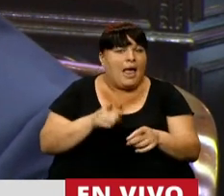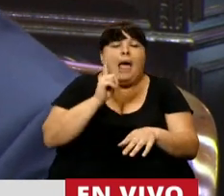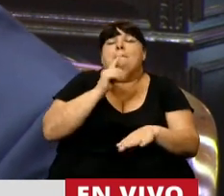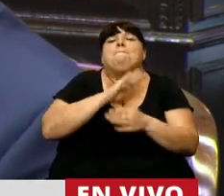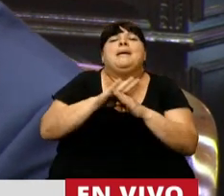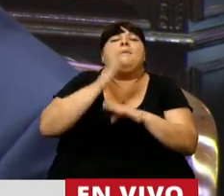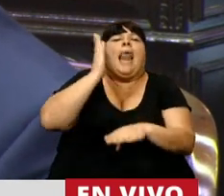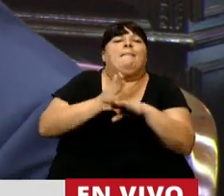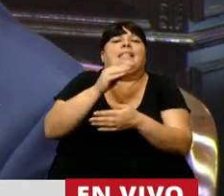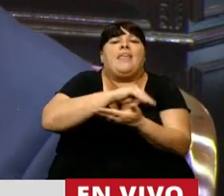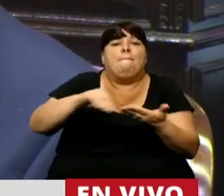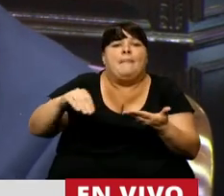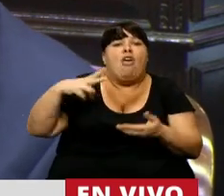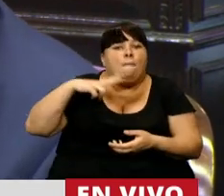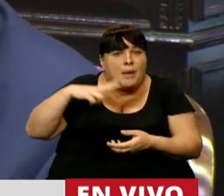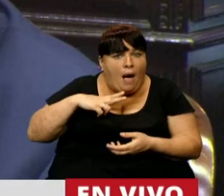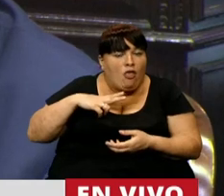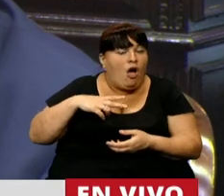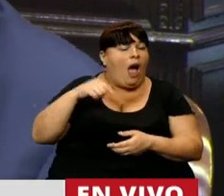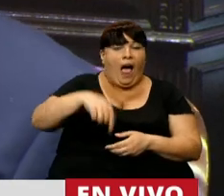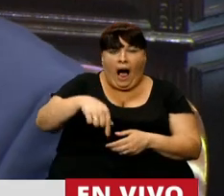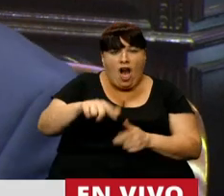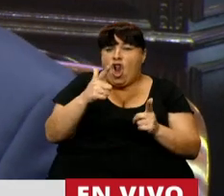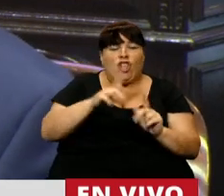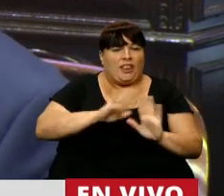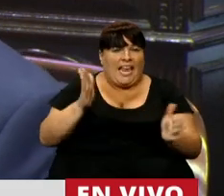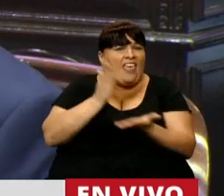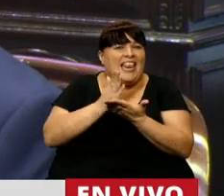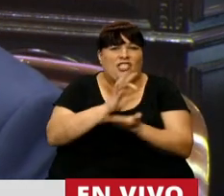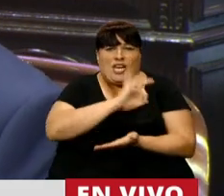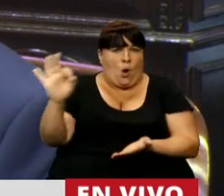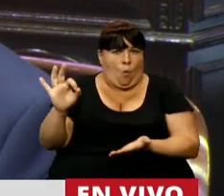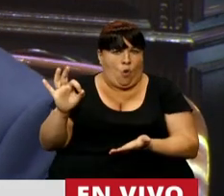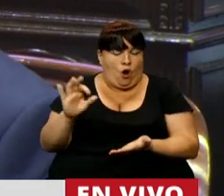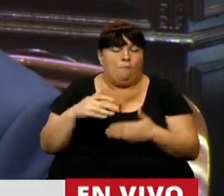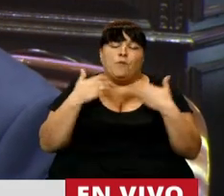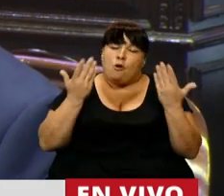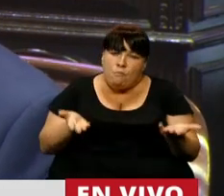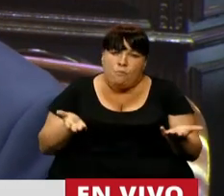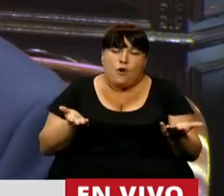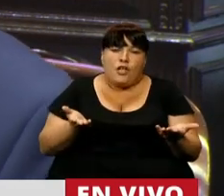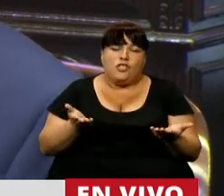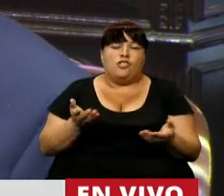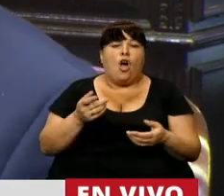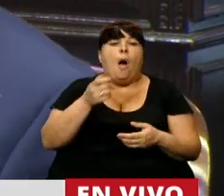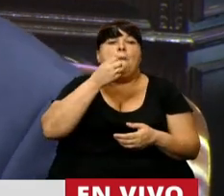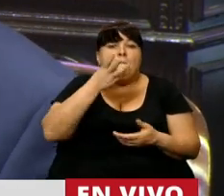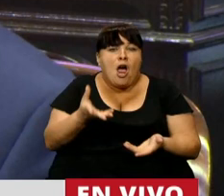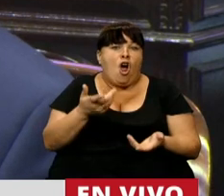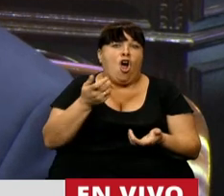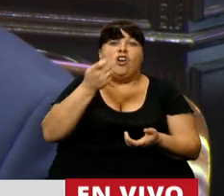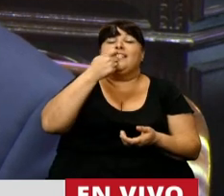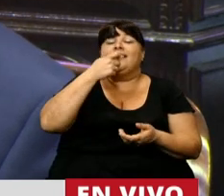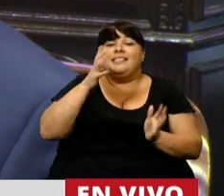como mínimo de los empleados del sector privado que hoy no tienen ningún derecho. Por eso hubiese sido